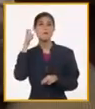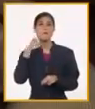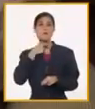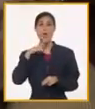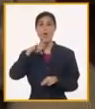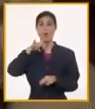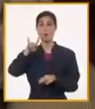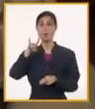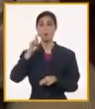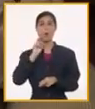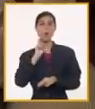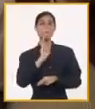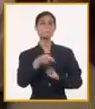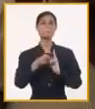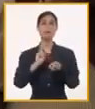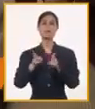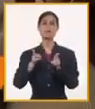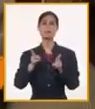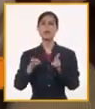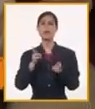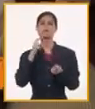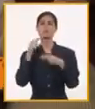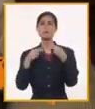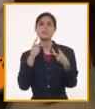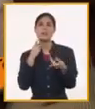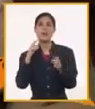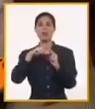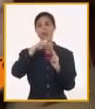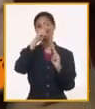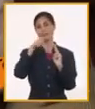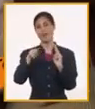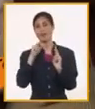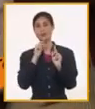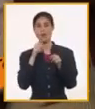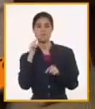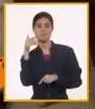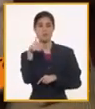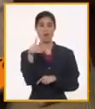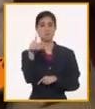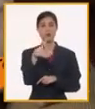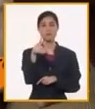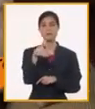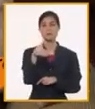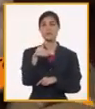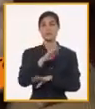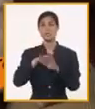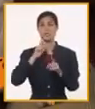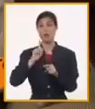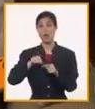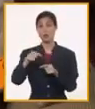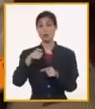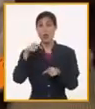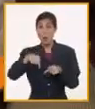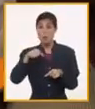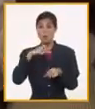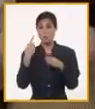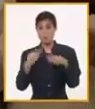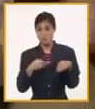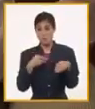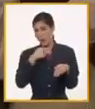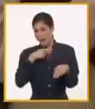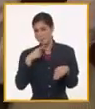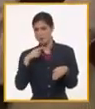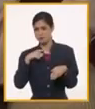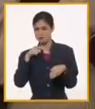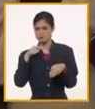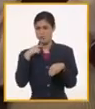a los lugares haciendo una convocatoria para el entierro que iba a ser al otro día. Bueno, a mí me dieron